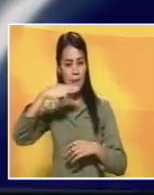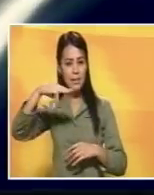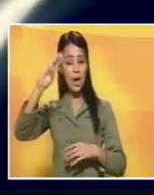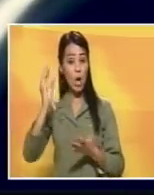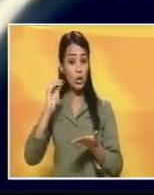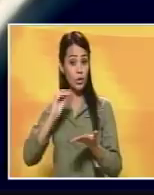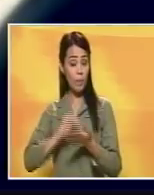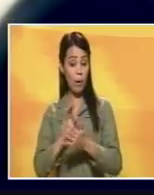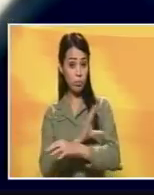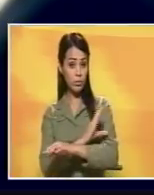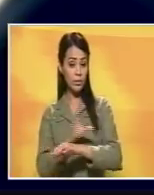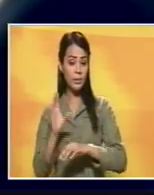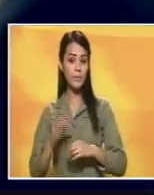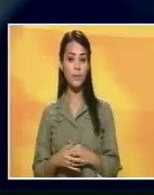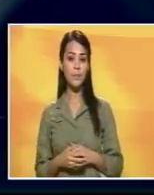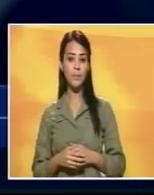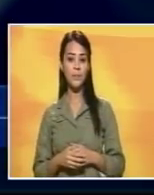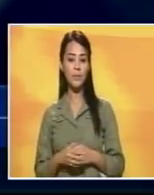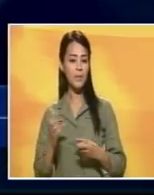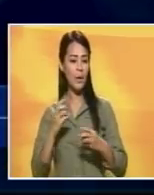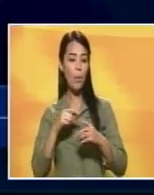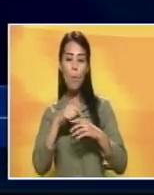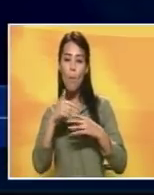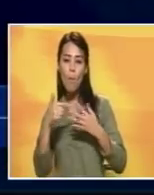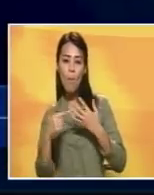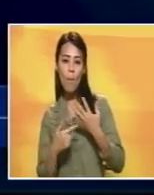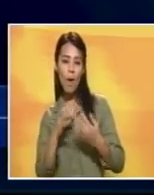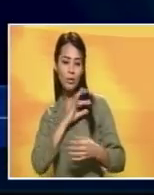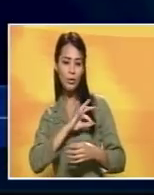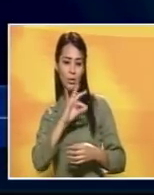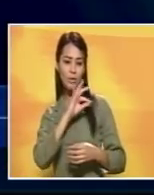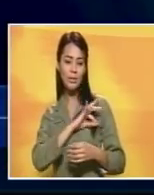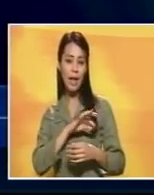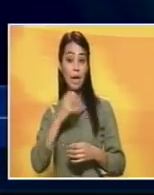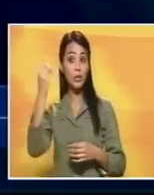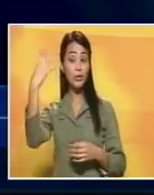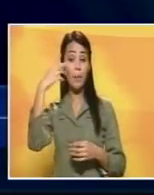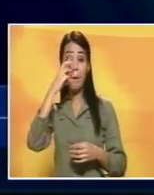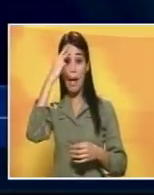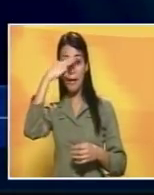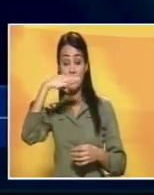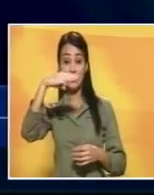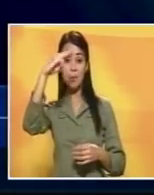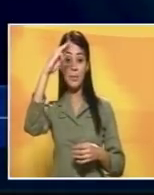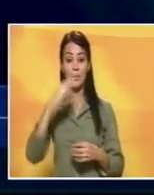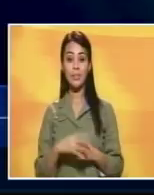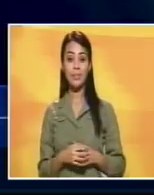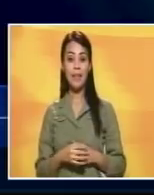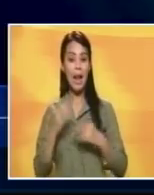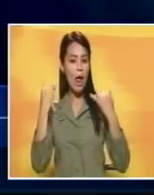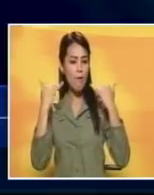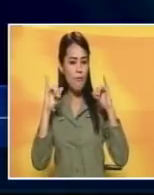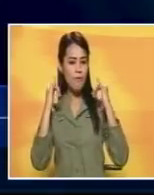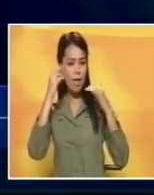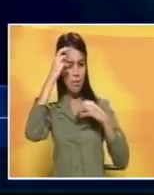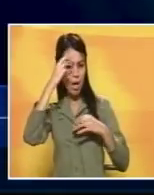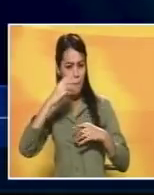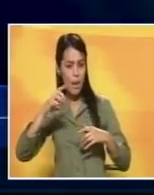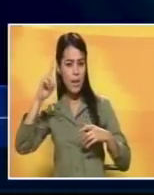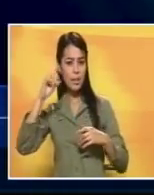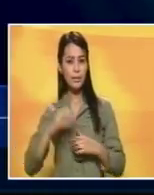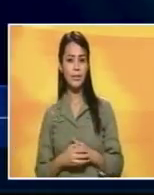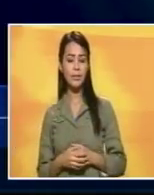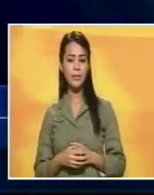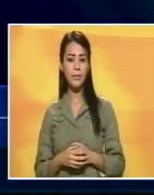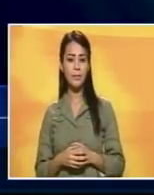música. A través de sus cuentas en las redes sociales, El Sol de México publicó un fragmento de La Fiesta del Mariachi, tema que estrenará